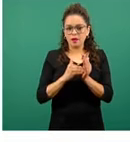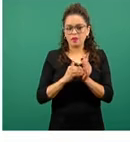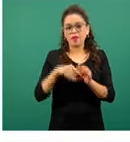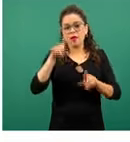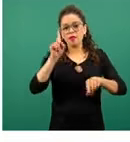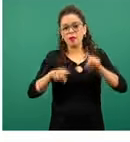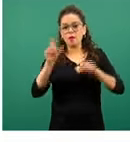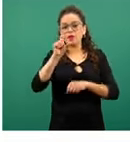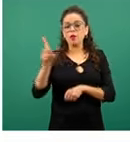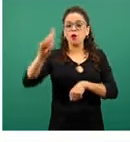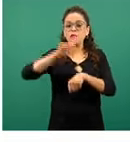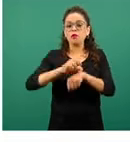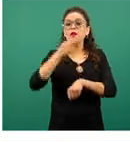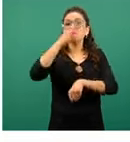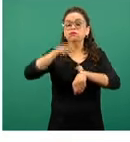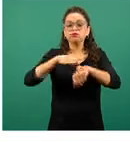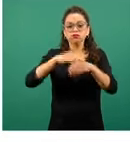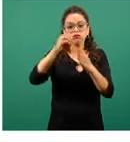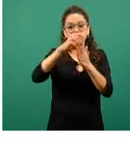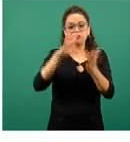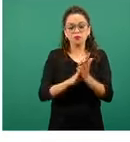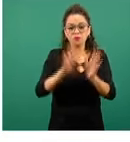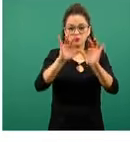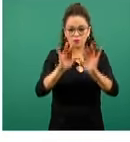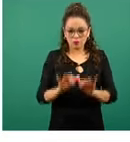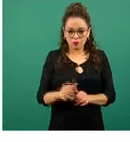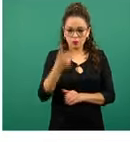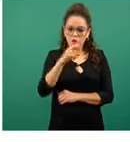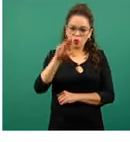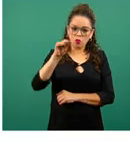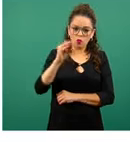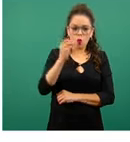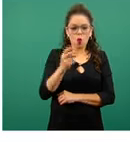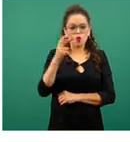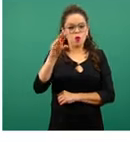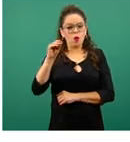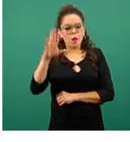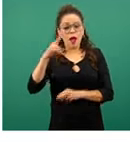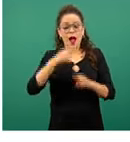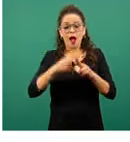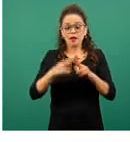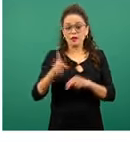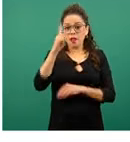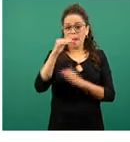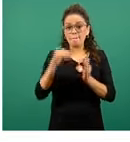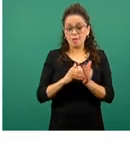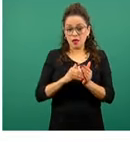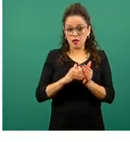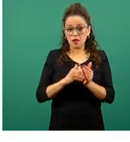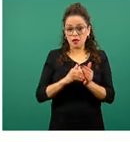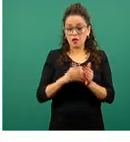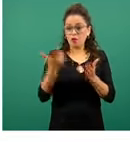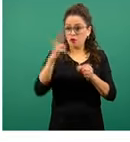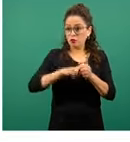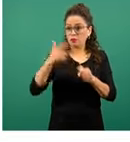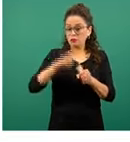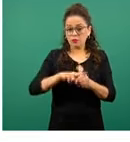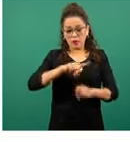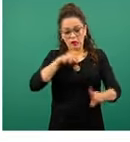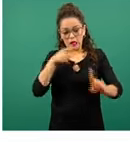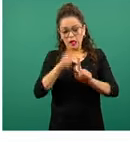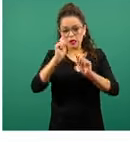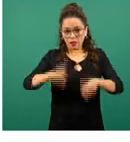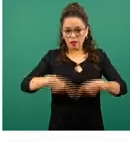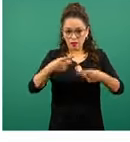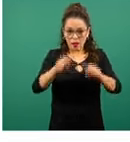reporte, fluctúan entre 990, 995, hemos llegado a tener hasta 1,000 unidades que están clasificadas como COVID y que son precisamente las que